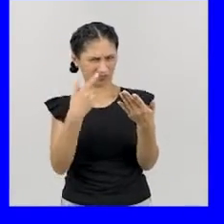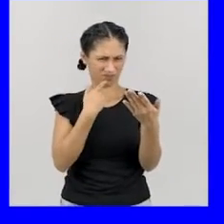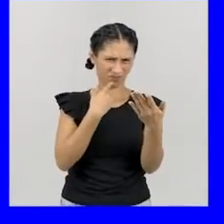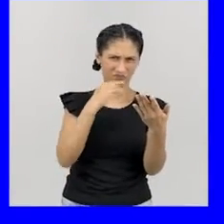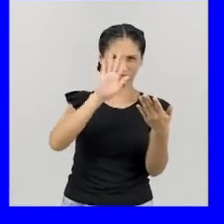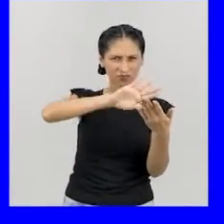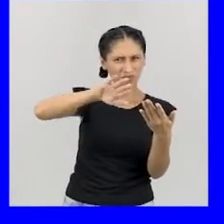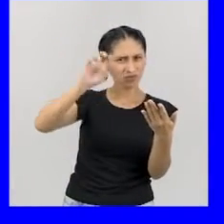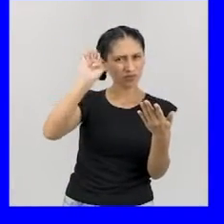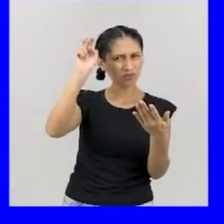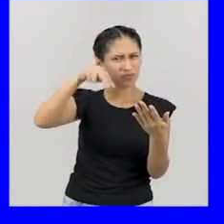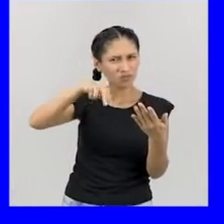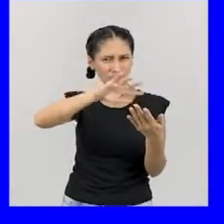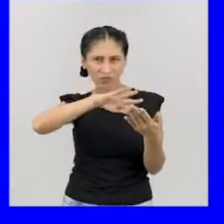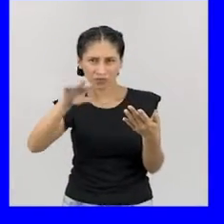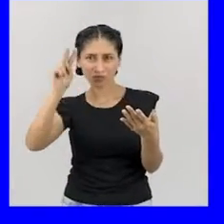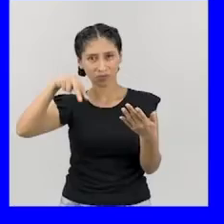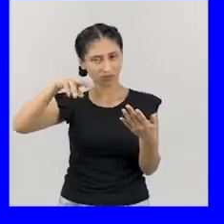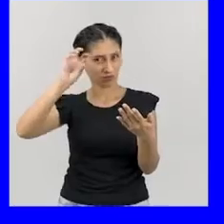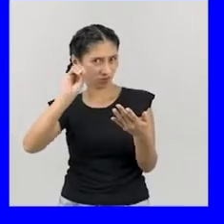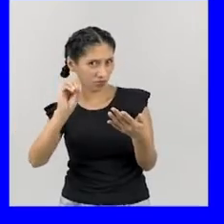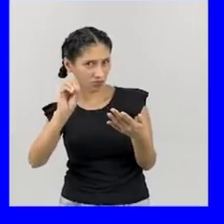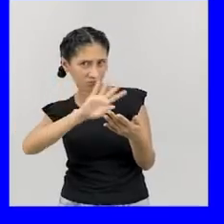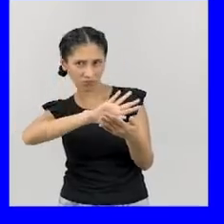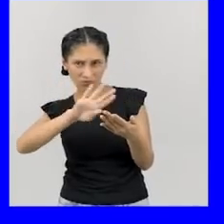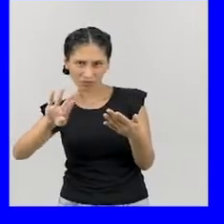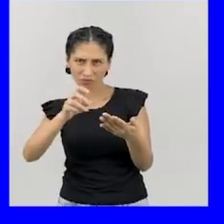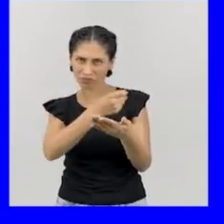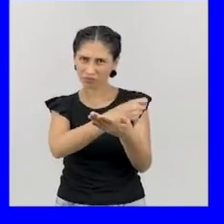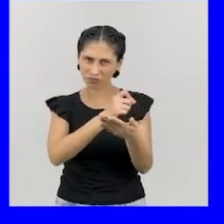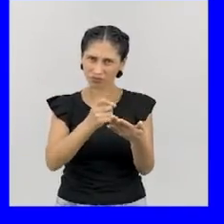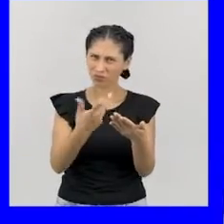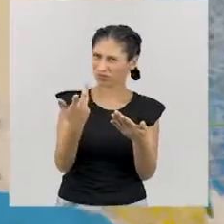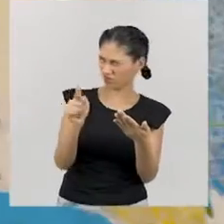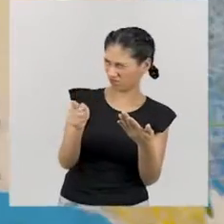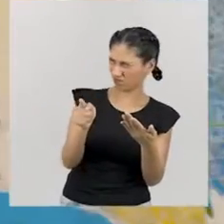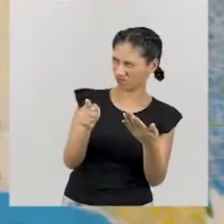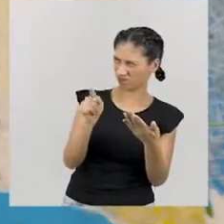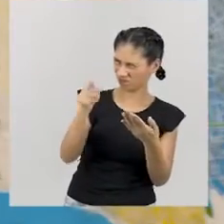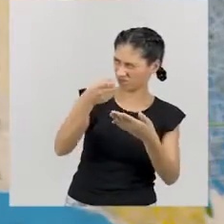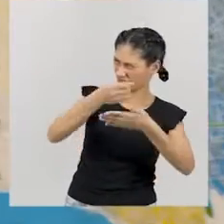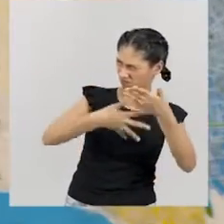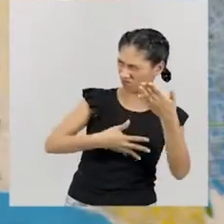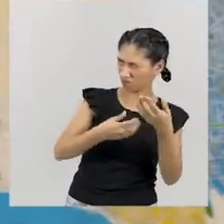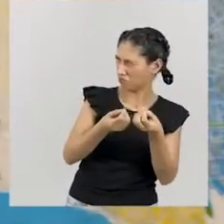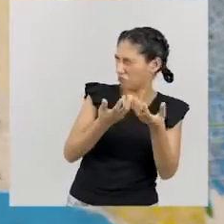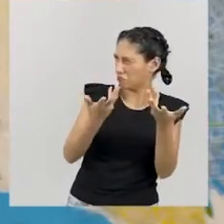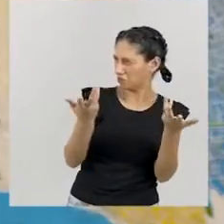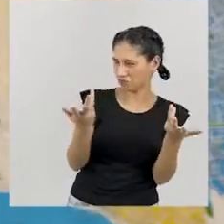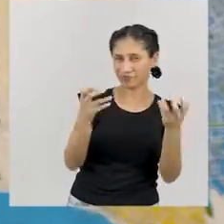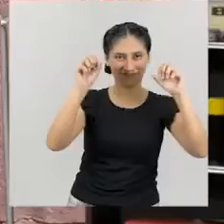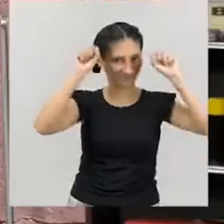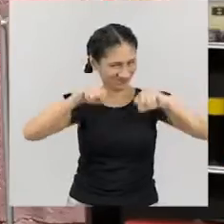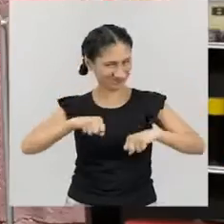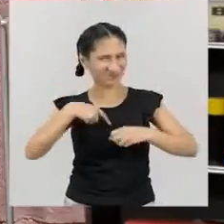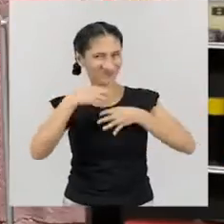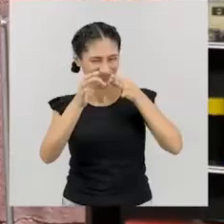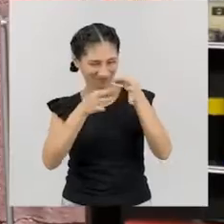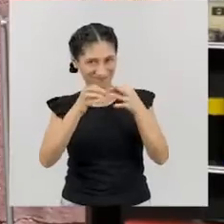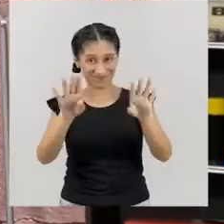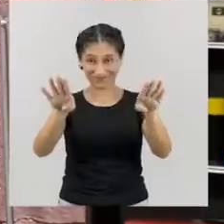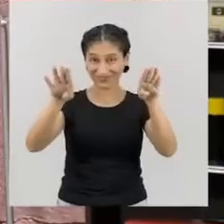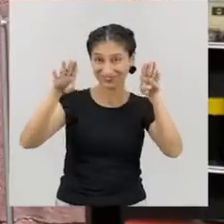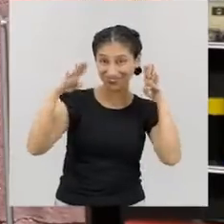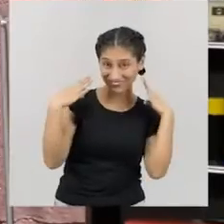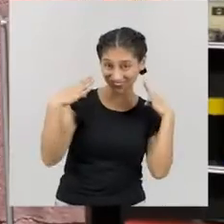En no, escritorio. Supongo que ahora nos dirás cuál es la intención de tu texto. Así es,